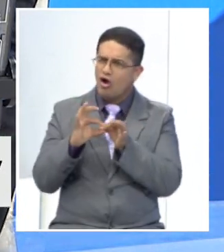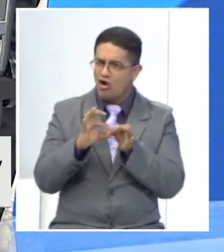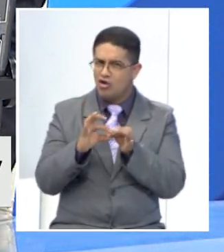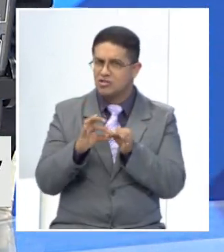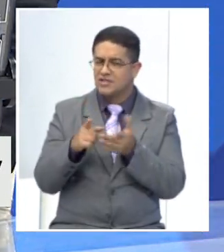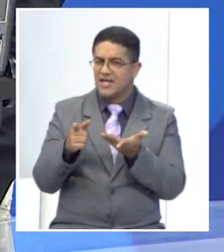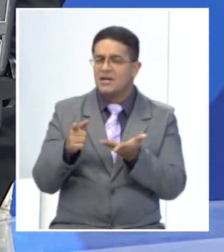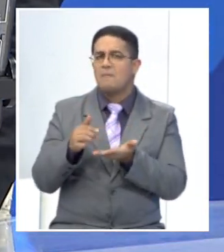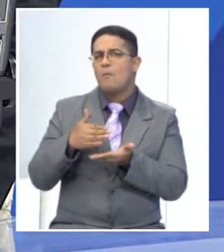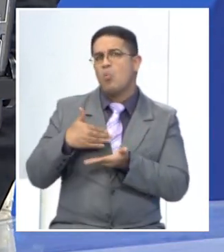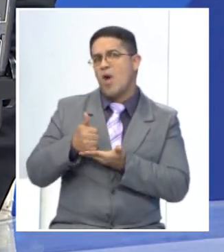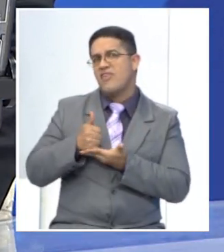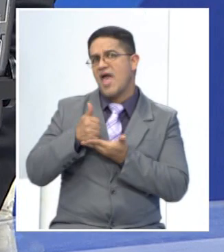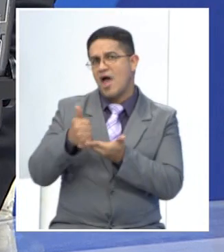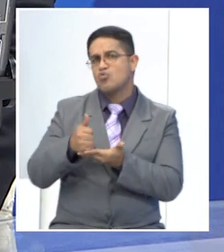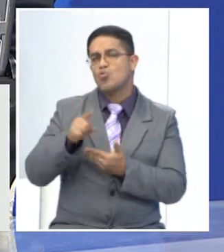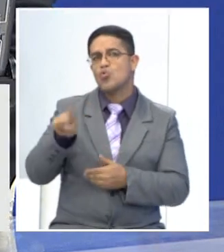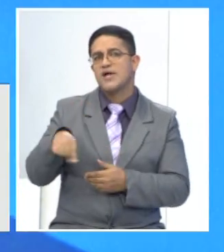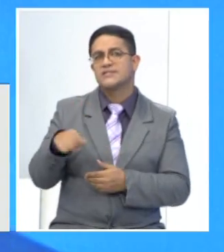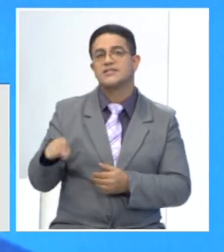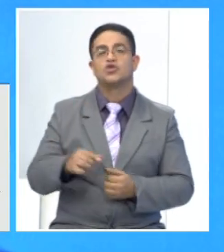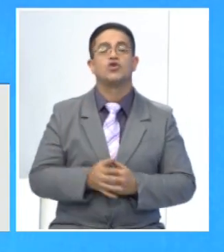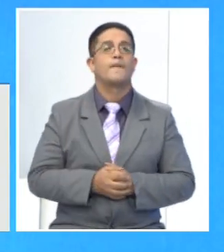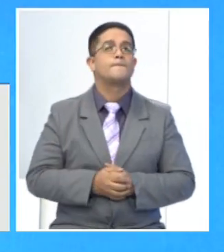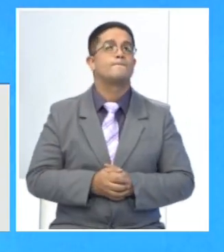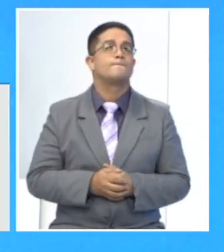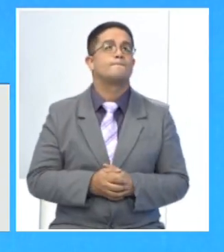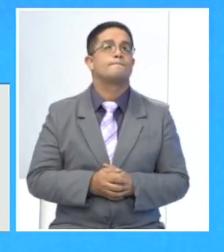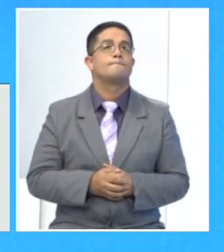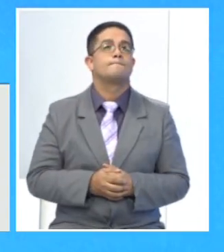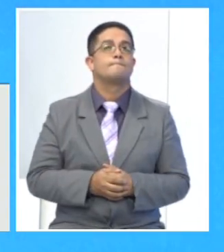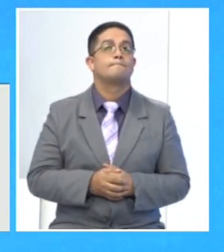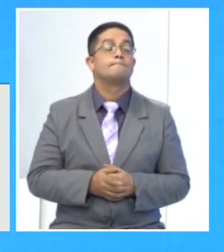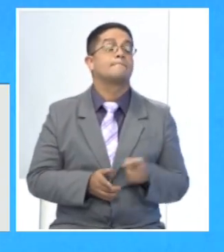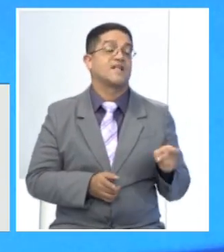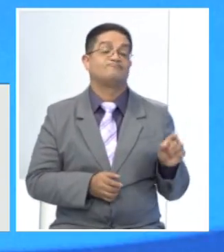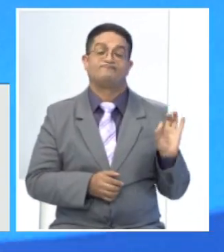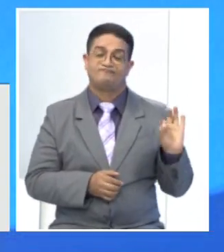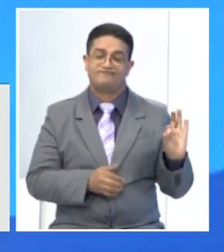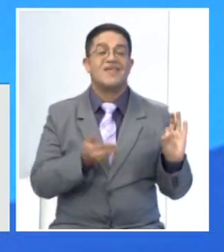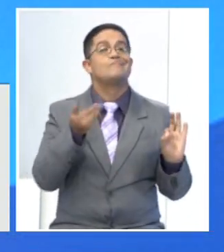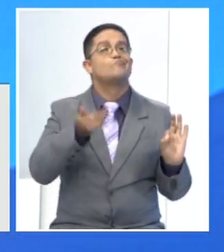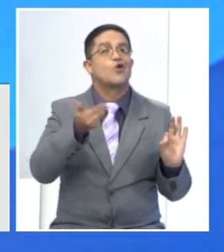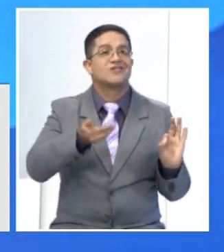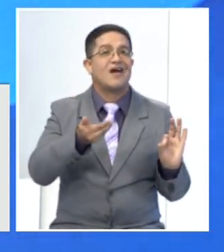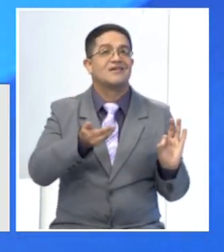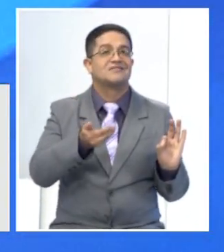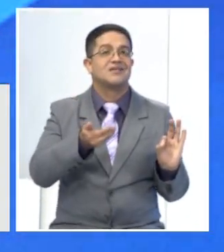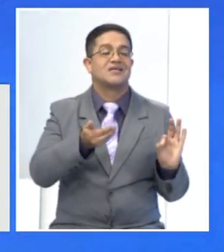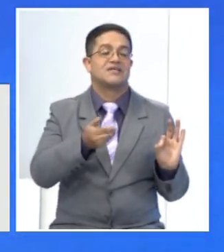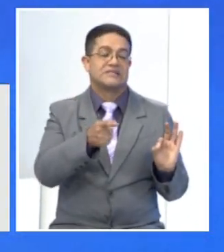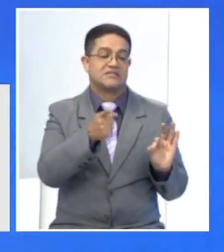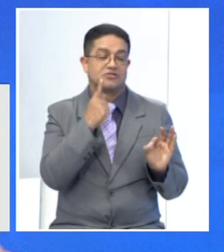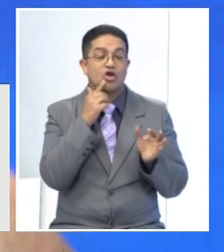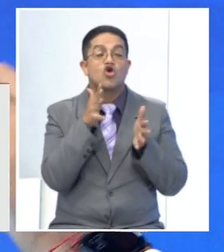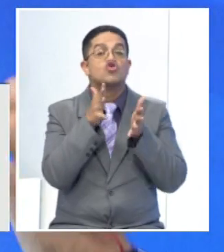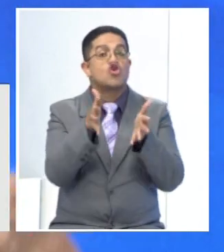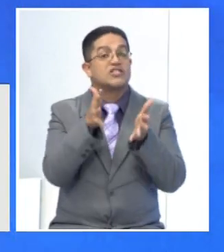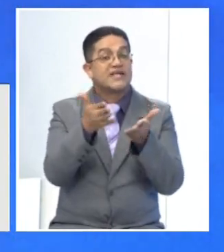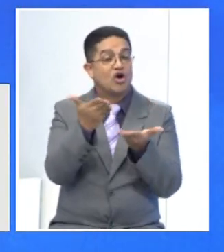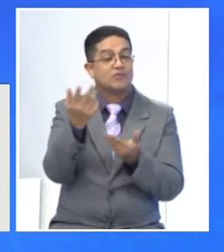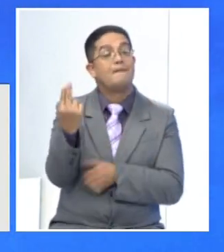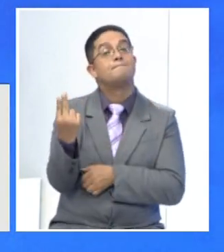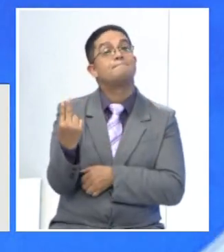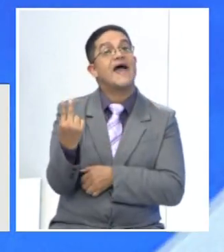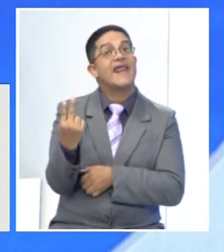en ese proceso de concepción? Fíjate, es importantísimo. Si uno puede dar algún consejo a una pareja